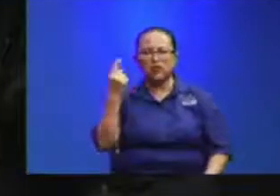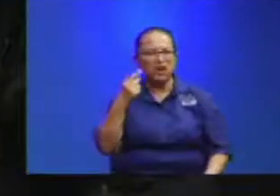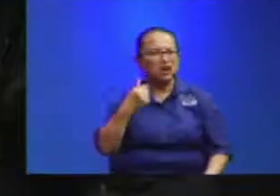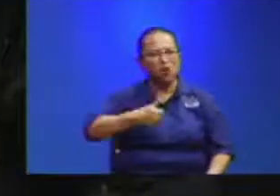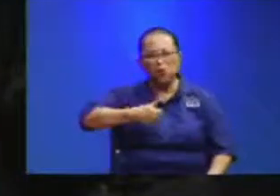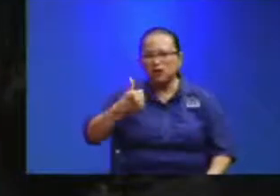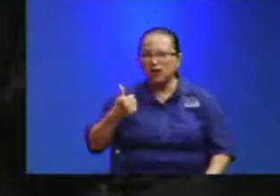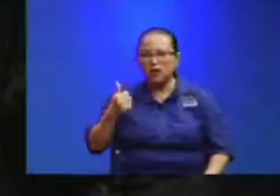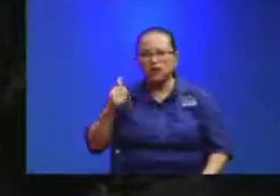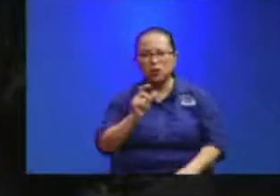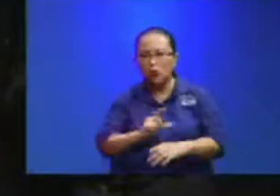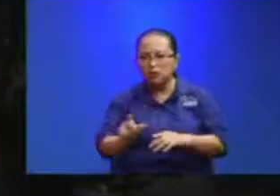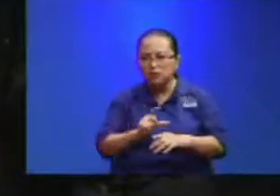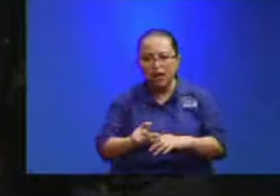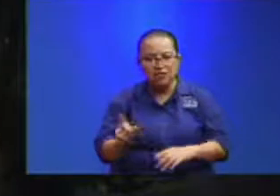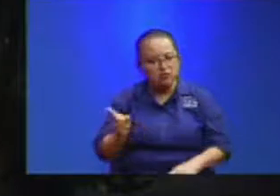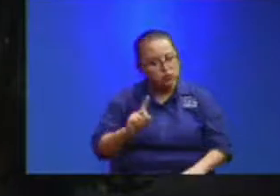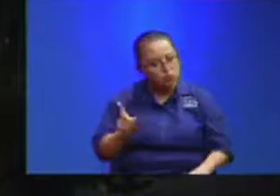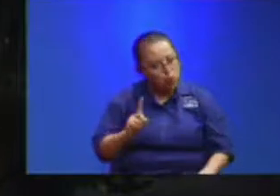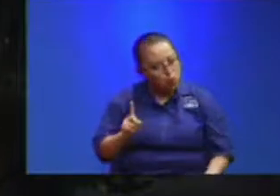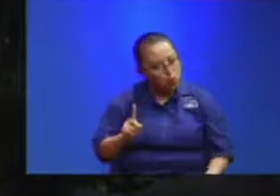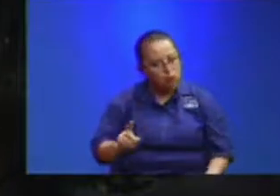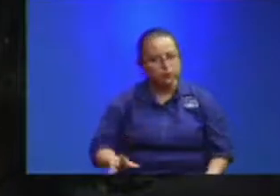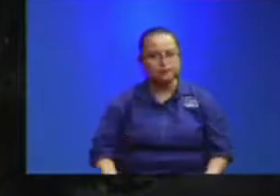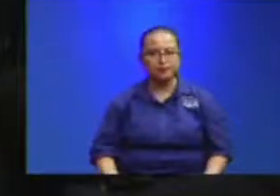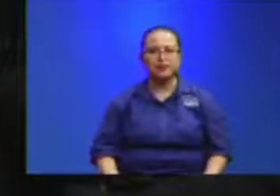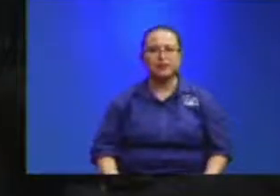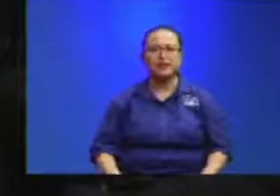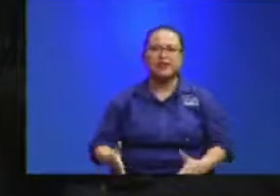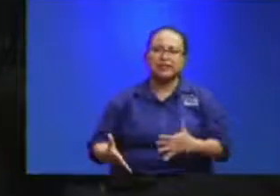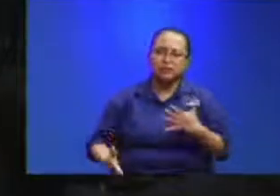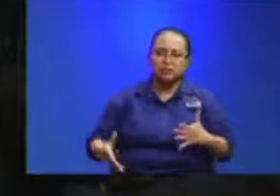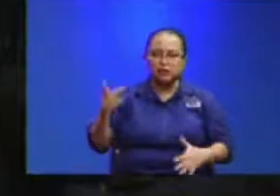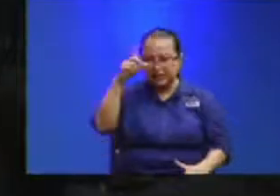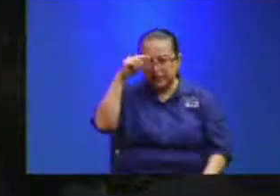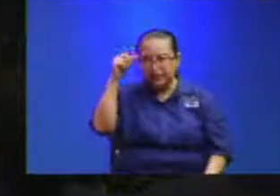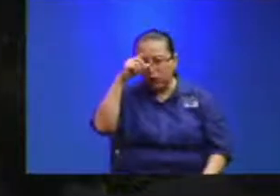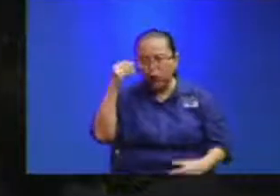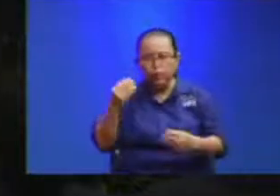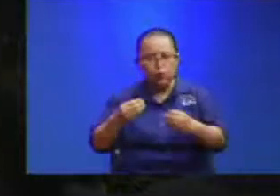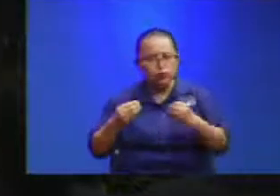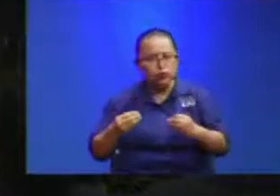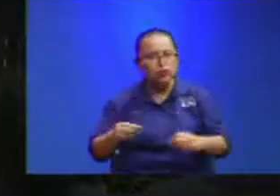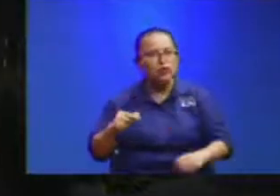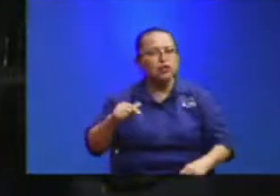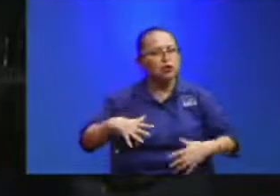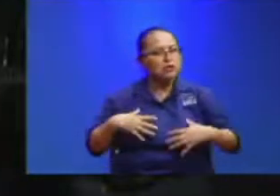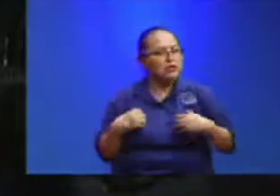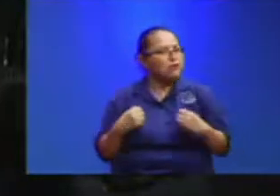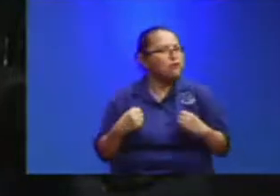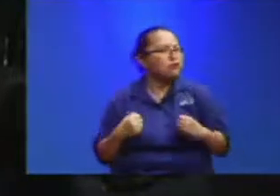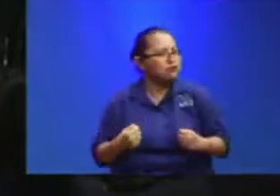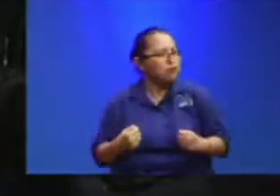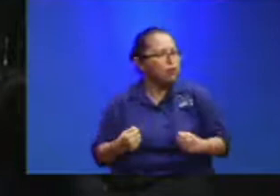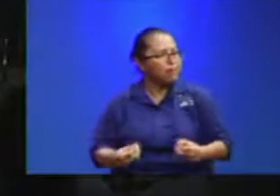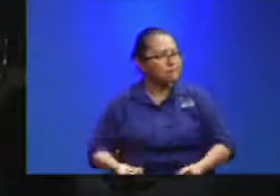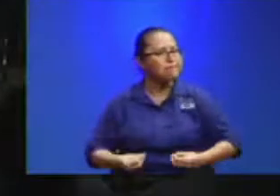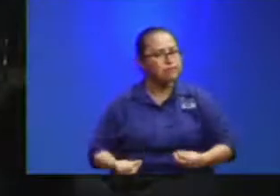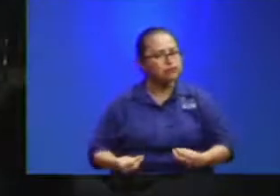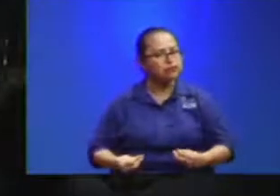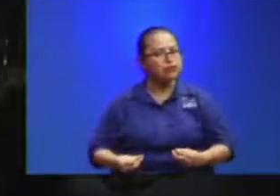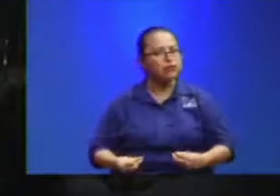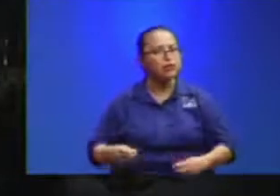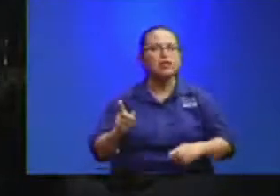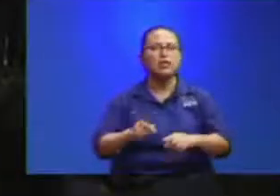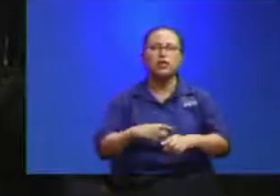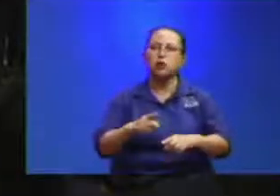trabaja de sol a sol todos los días y que hoy se esforzó para poder venir a la iglesia temprano y que sería una injusticia que viniera para que yo